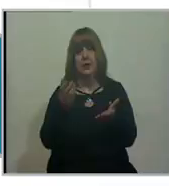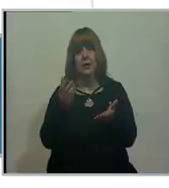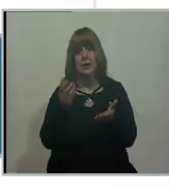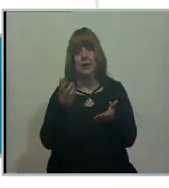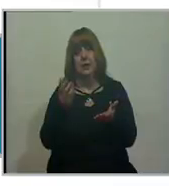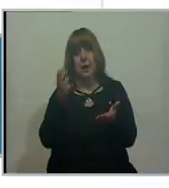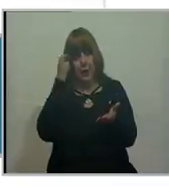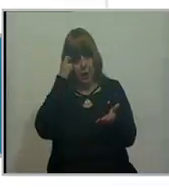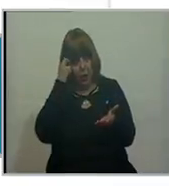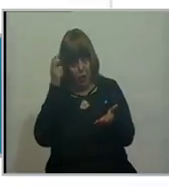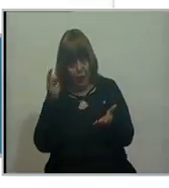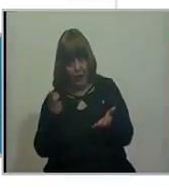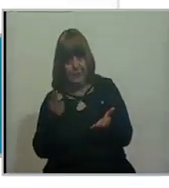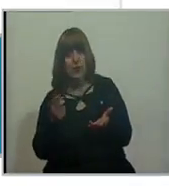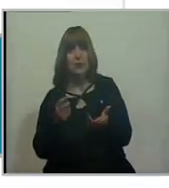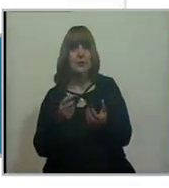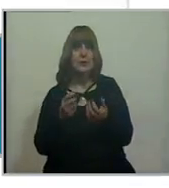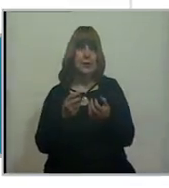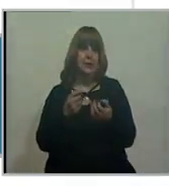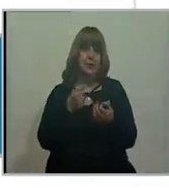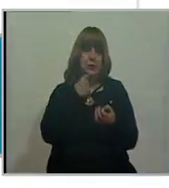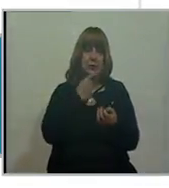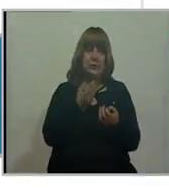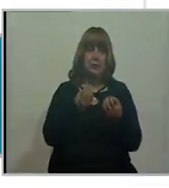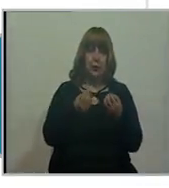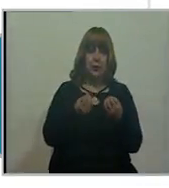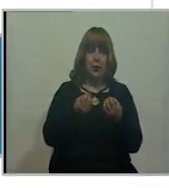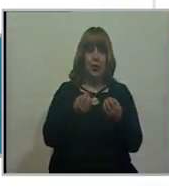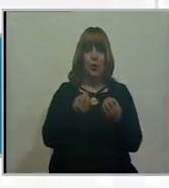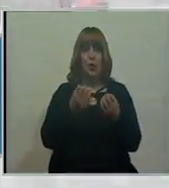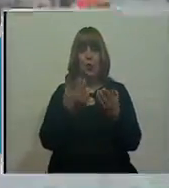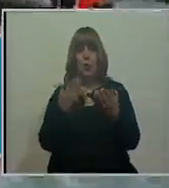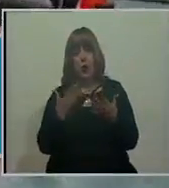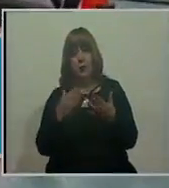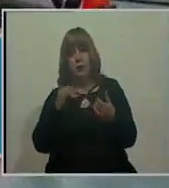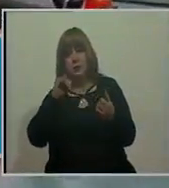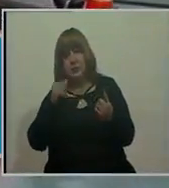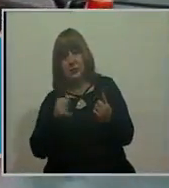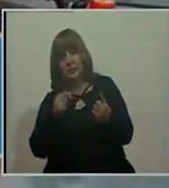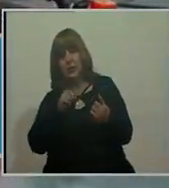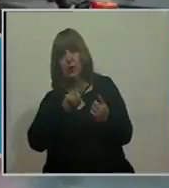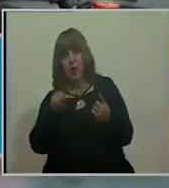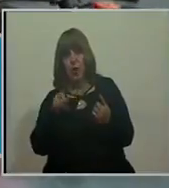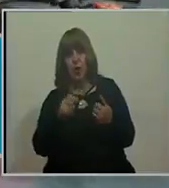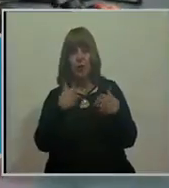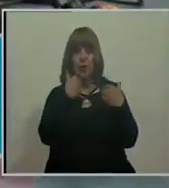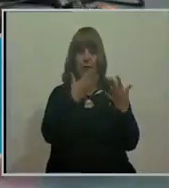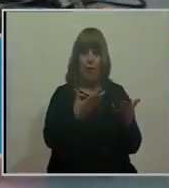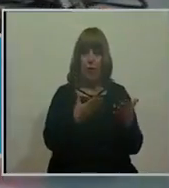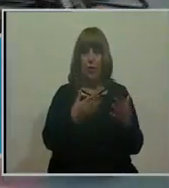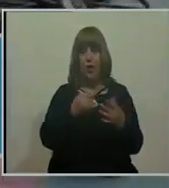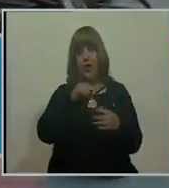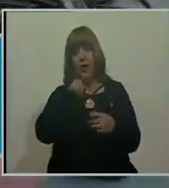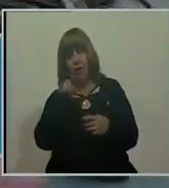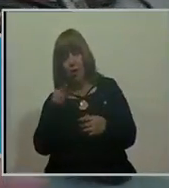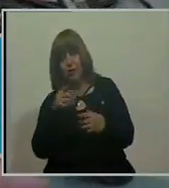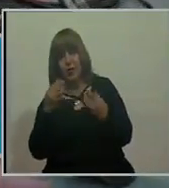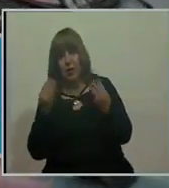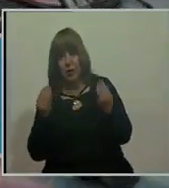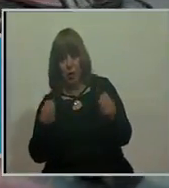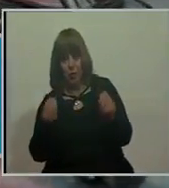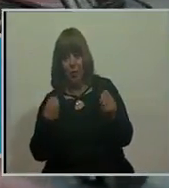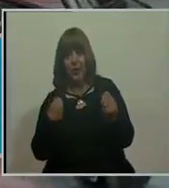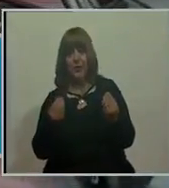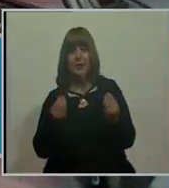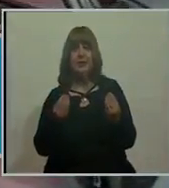no sé si es el momento para discutir este tema. ¿Y cuándo si no? No, está bien, pero digo, por ahí se le da tal vez un uso